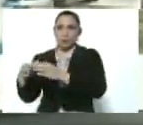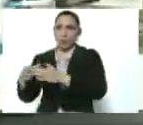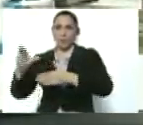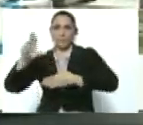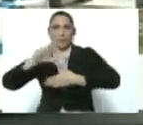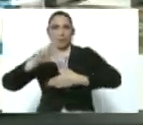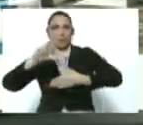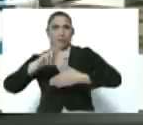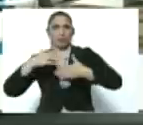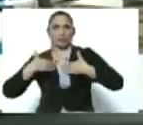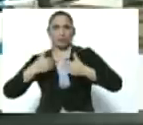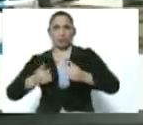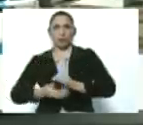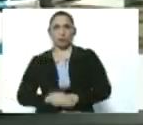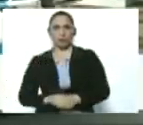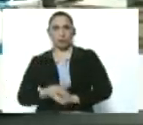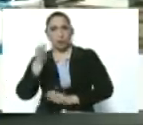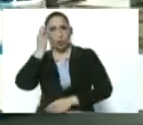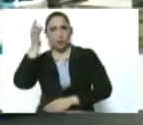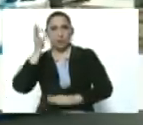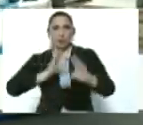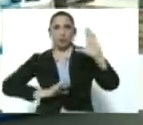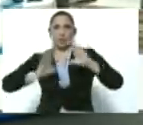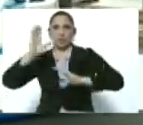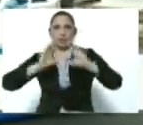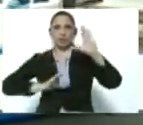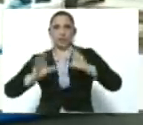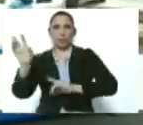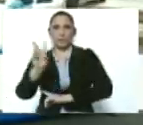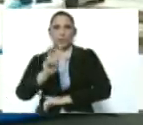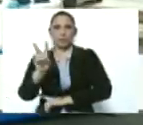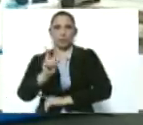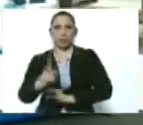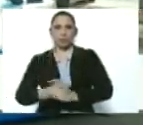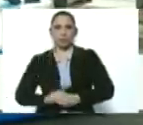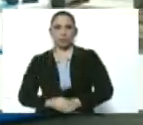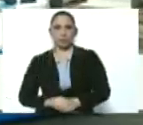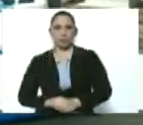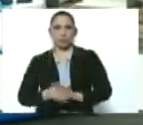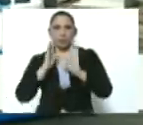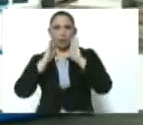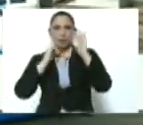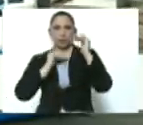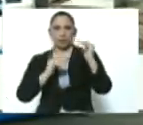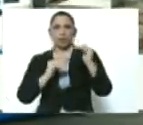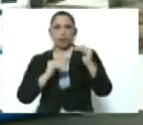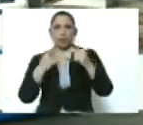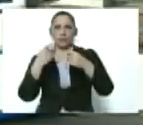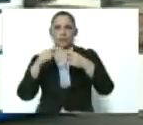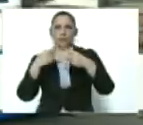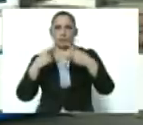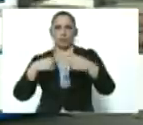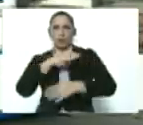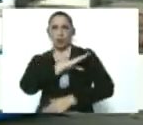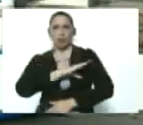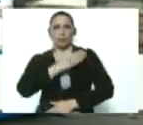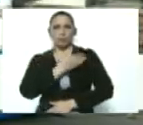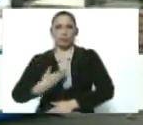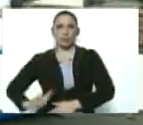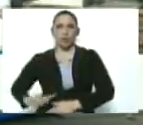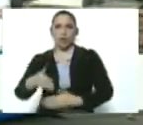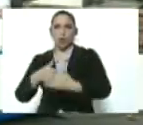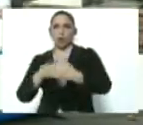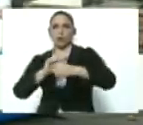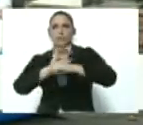de la salud del consejo científico venezolano atendiendo las indicaciones de la comisión presidencial contra el cob y